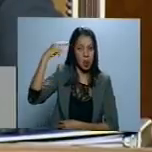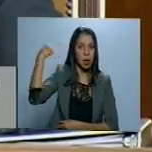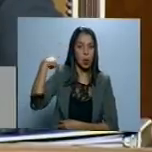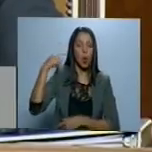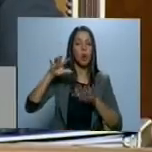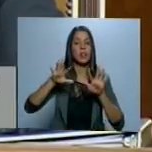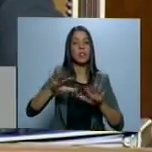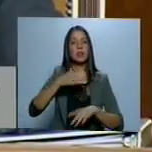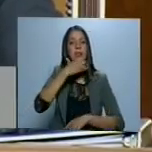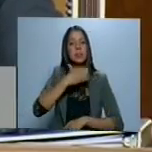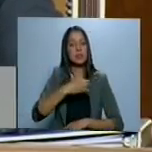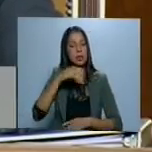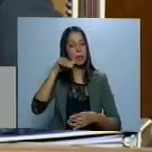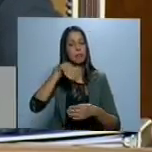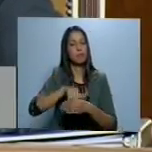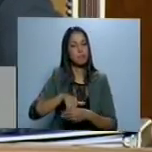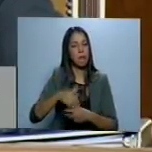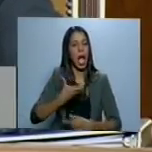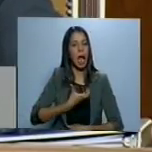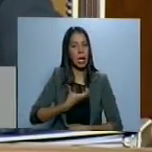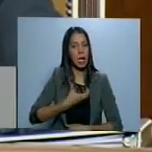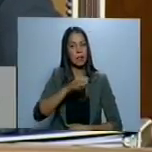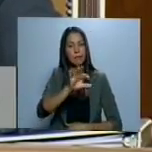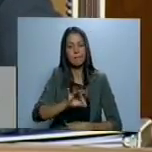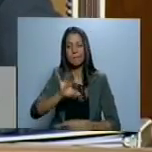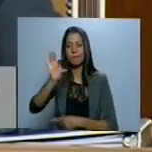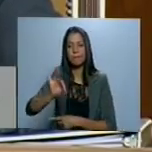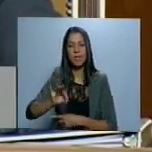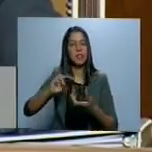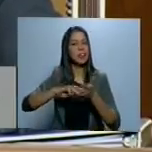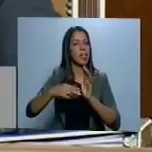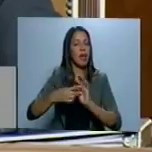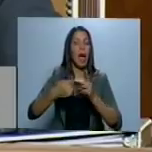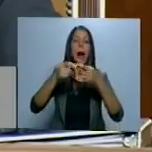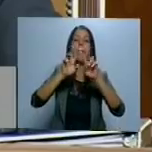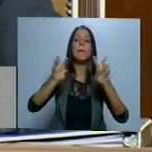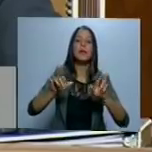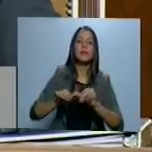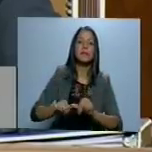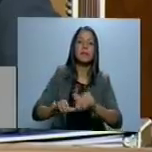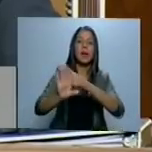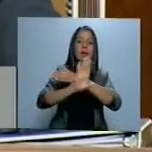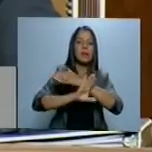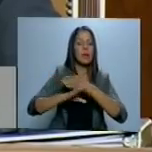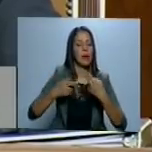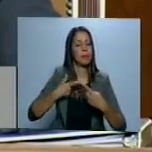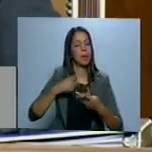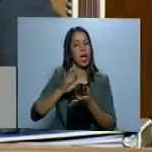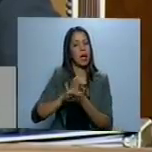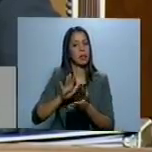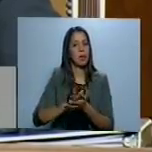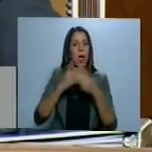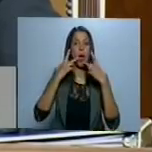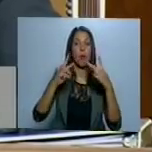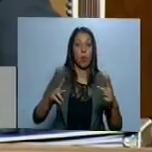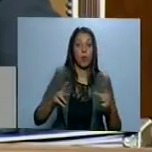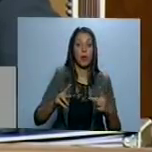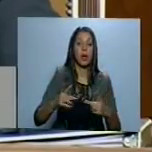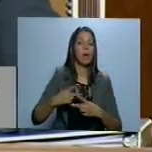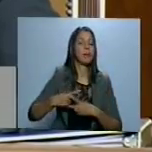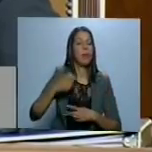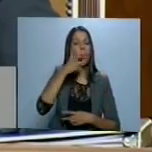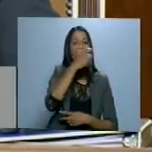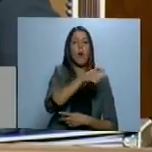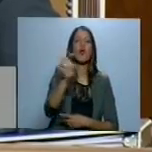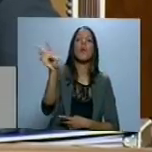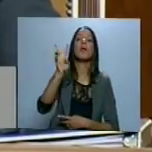del municipio ha permitido afianzar la paz, la convivencia y la tranquilidad pública, reafirmando la voluntad mayoritaria del